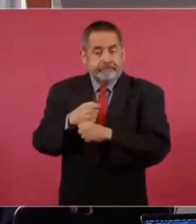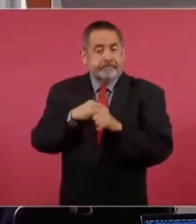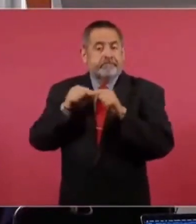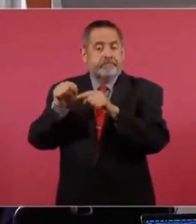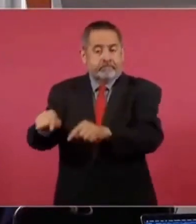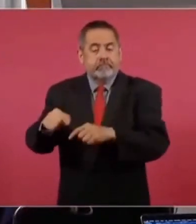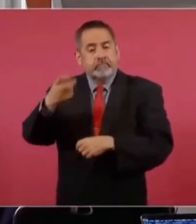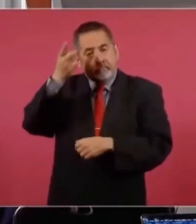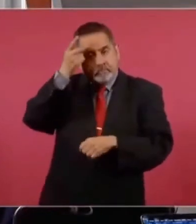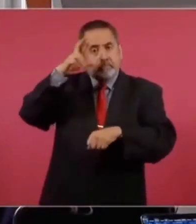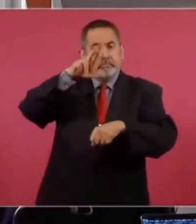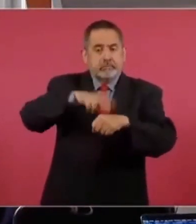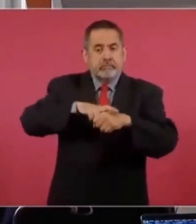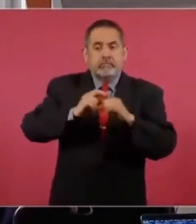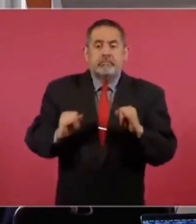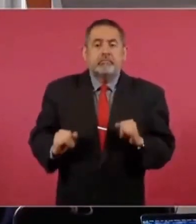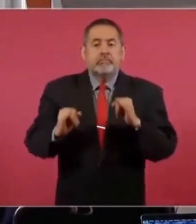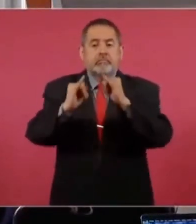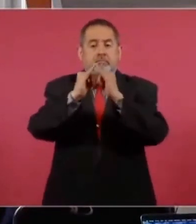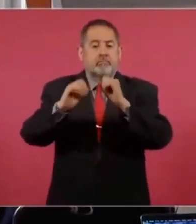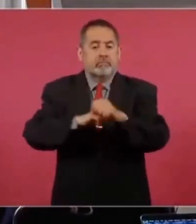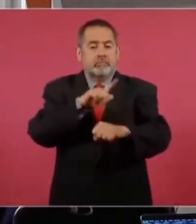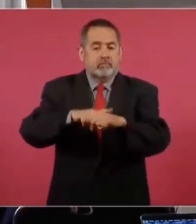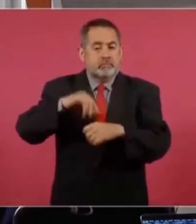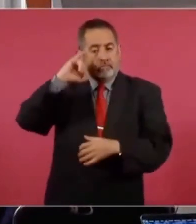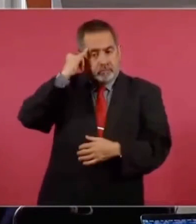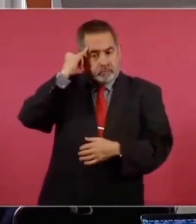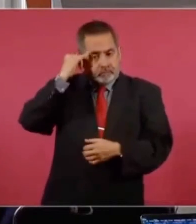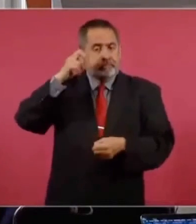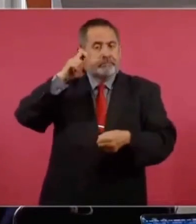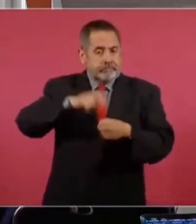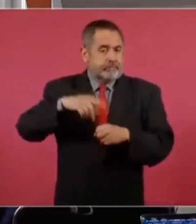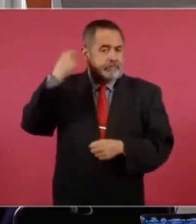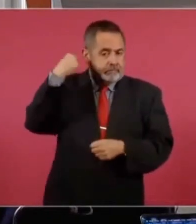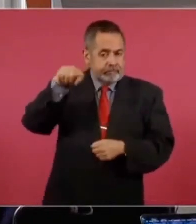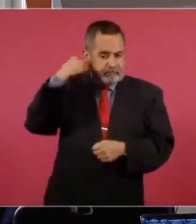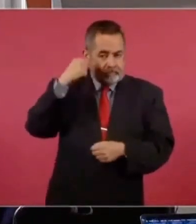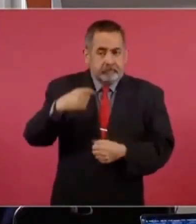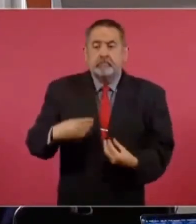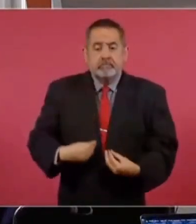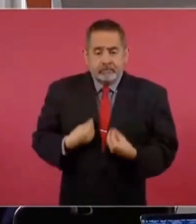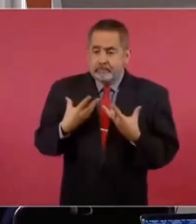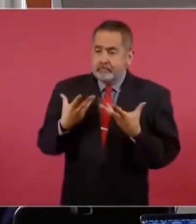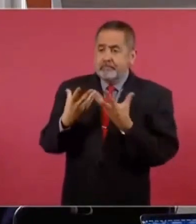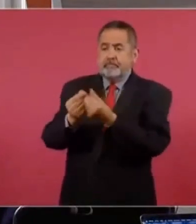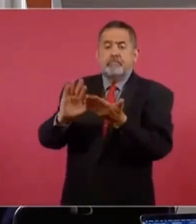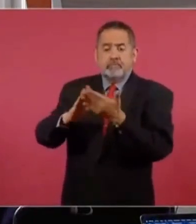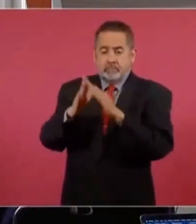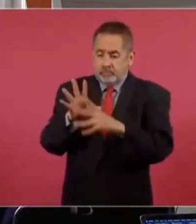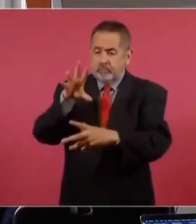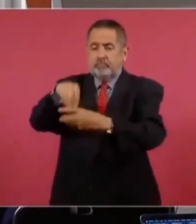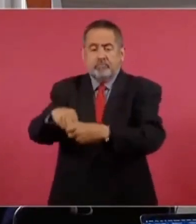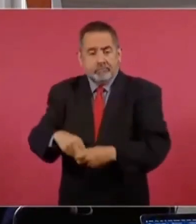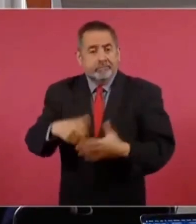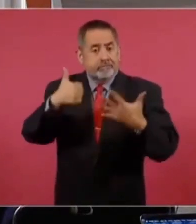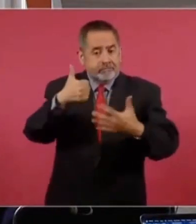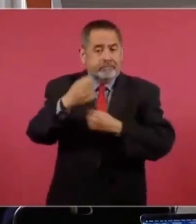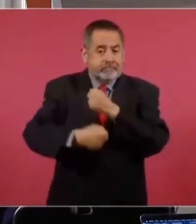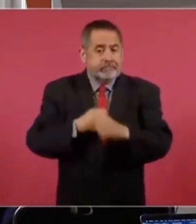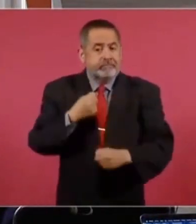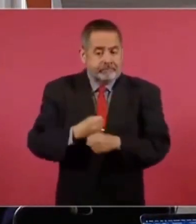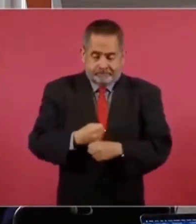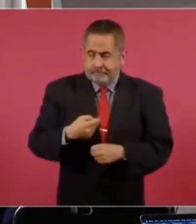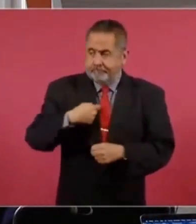como director del Instituto Nacional Indigenista en Tabasco. Viví en comunidades, 6 años, y que